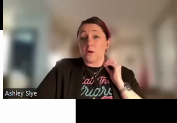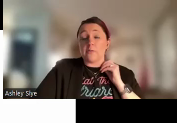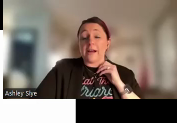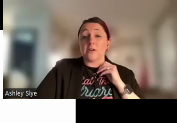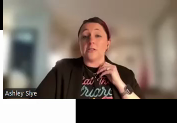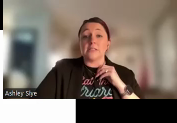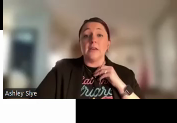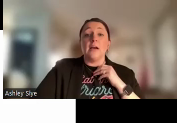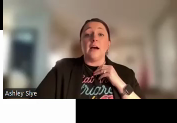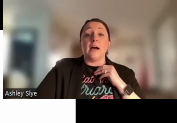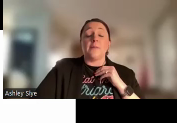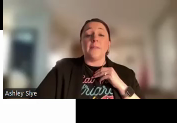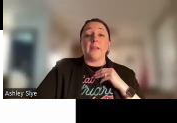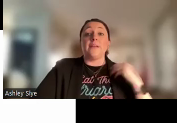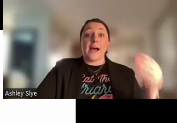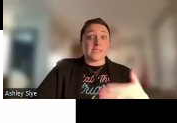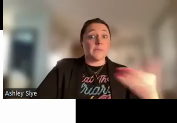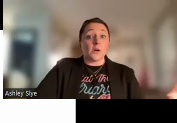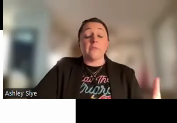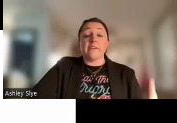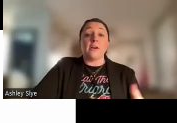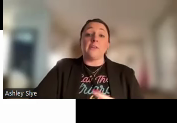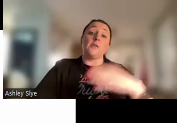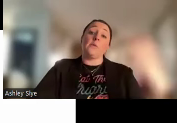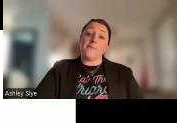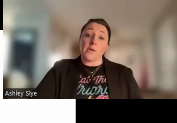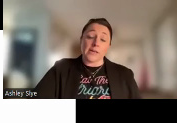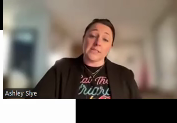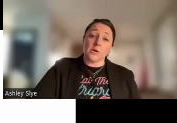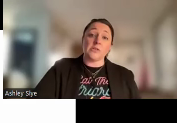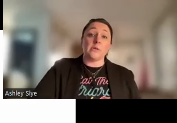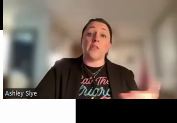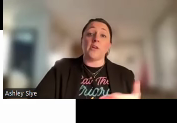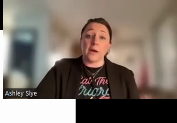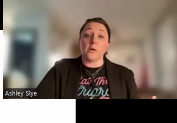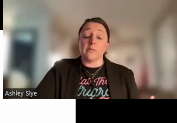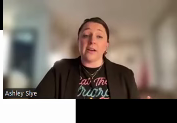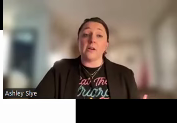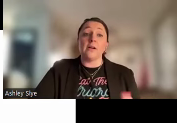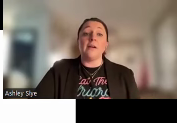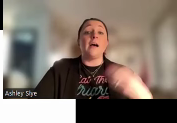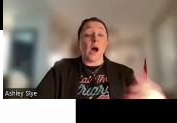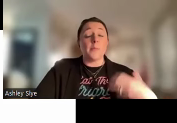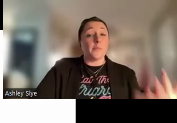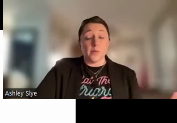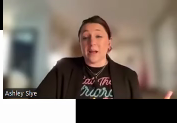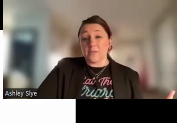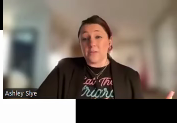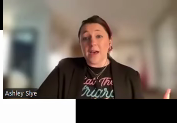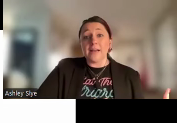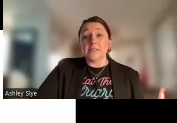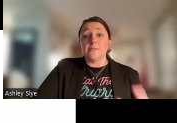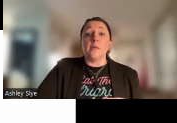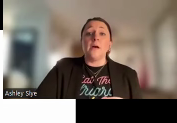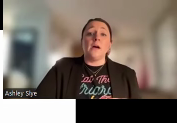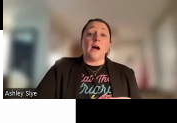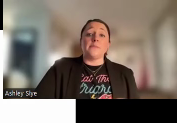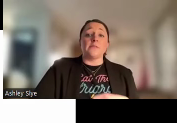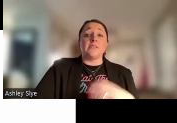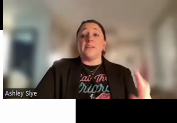médico. Entonces tenemos que ayudar a los sobrevivientes a que se sientan cómodos antes de conocer a los proveedores médicos. Incluso como